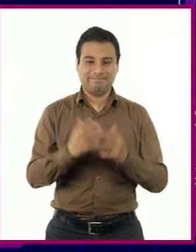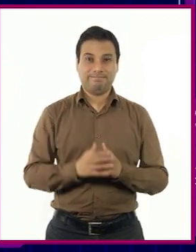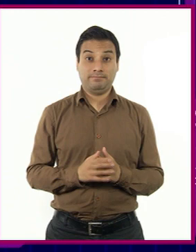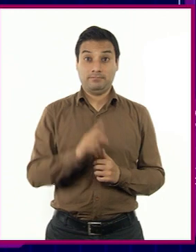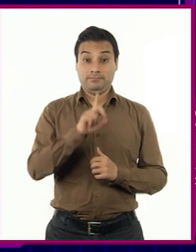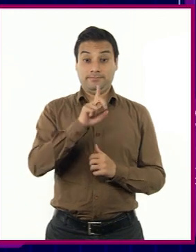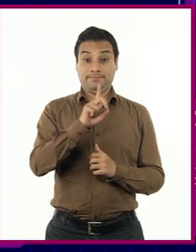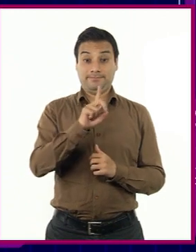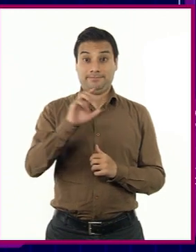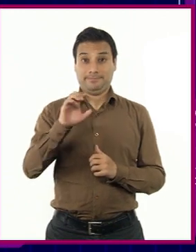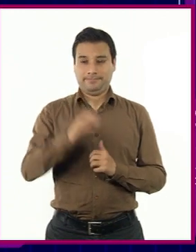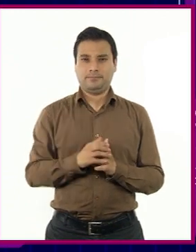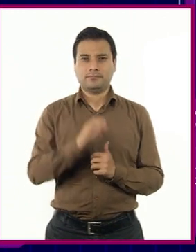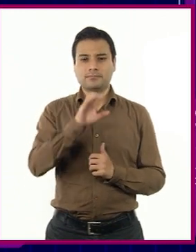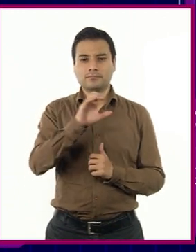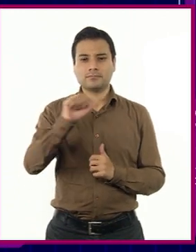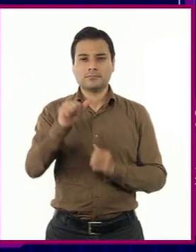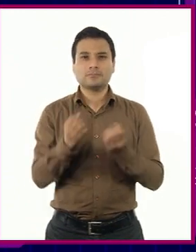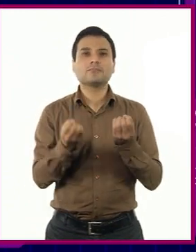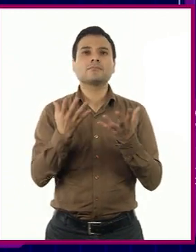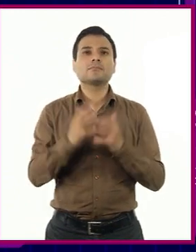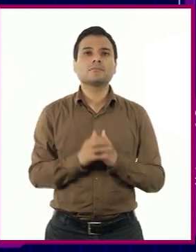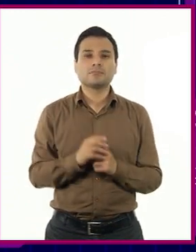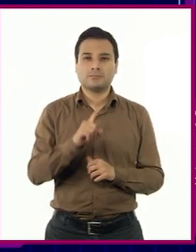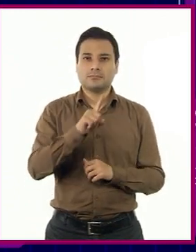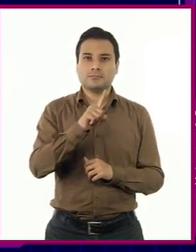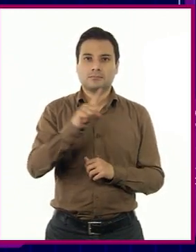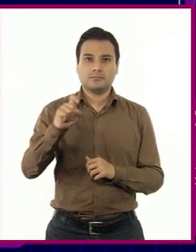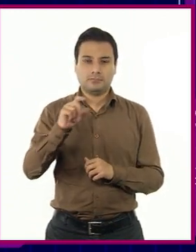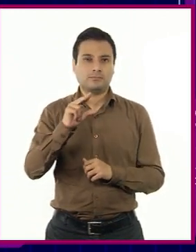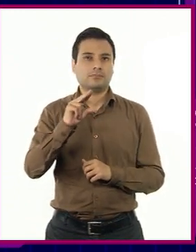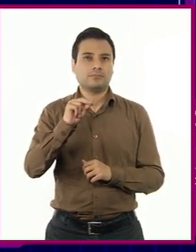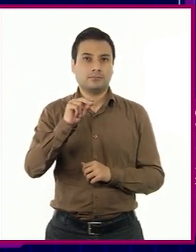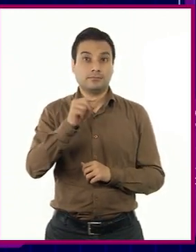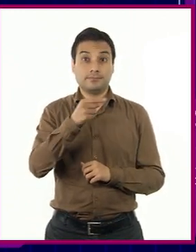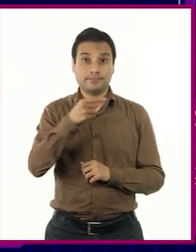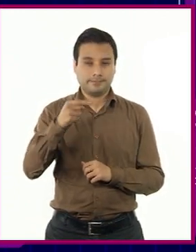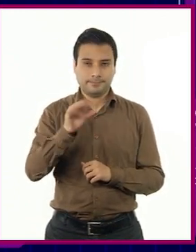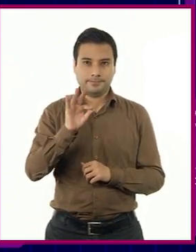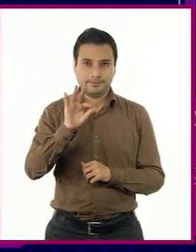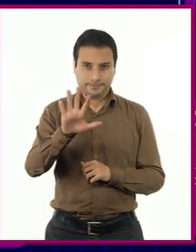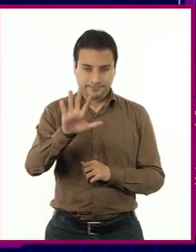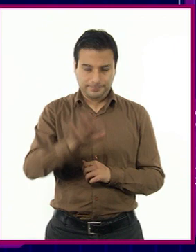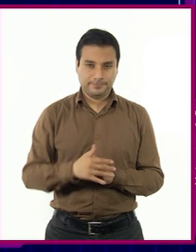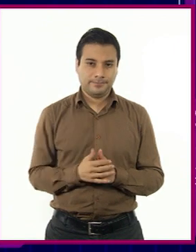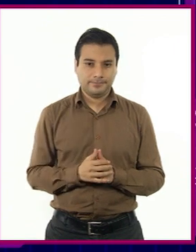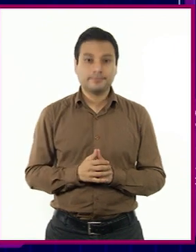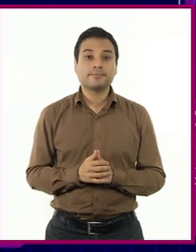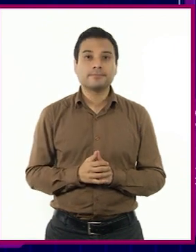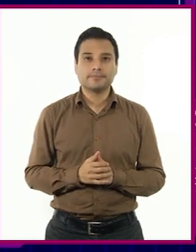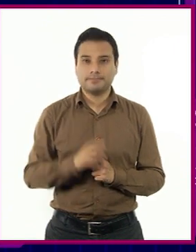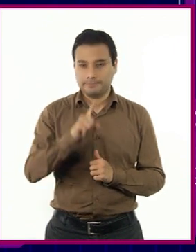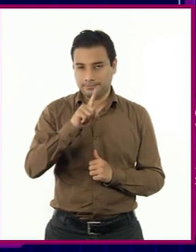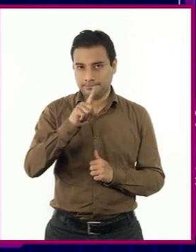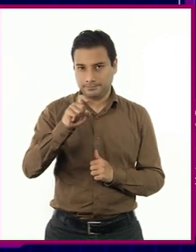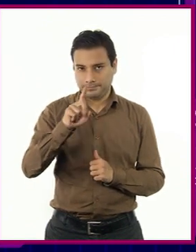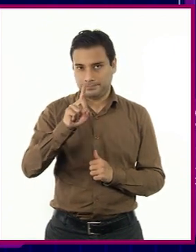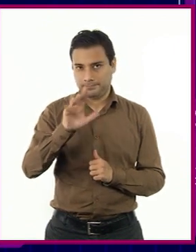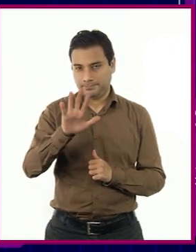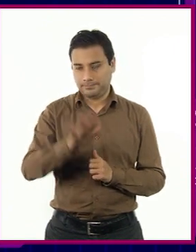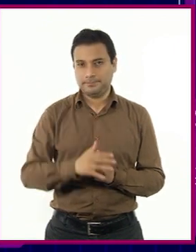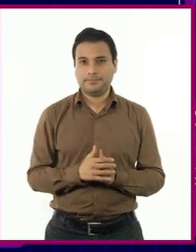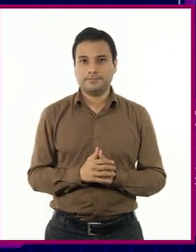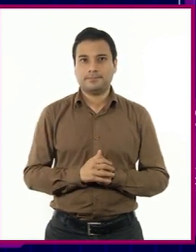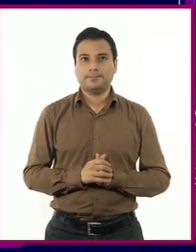DC y CA será igual a 180 grados menos 45 grados es igual a